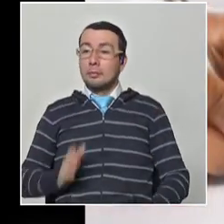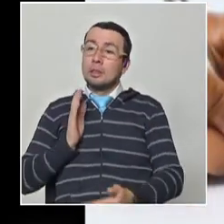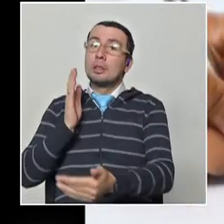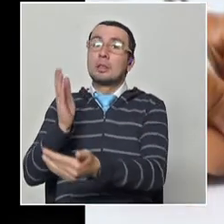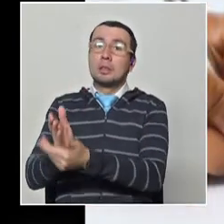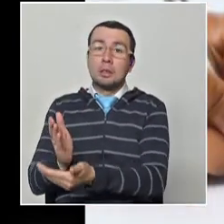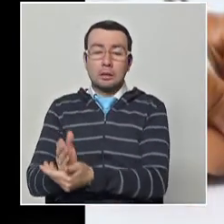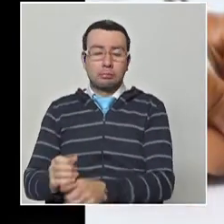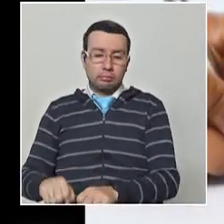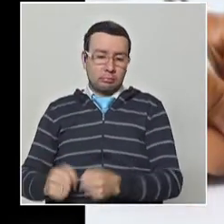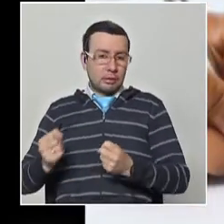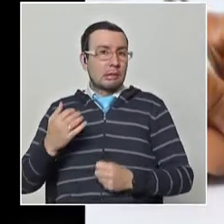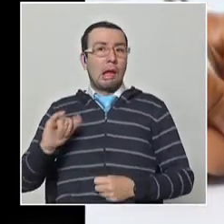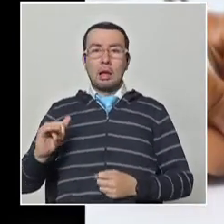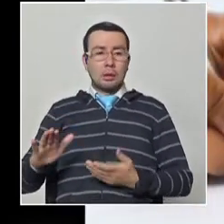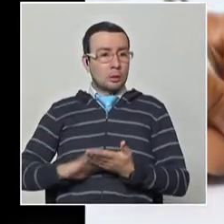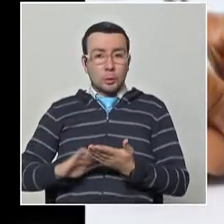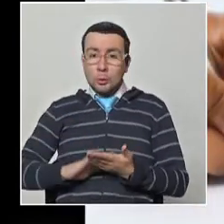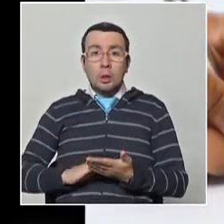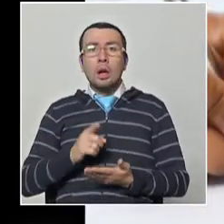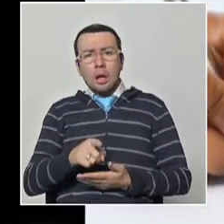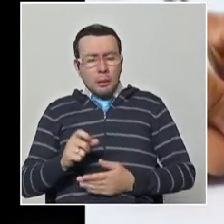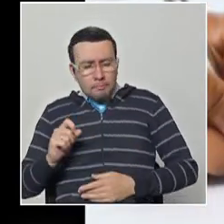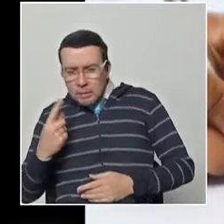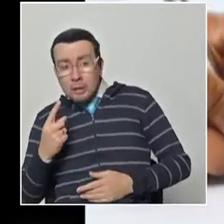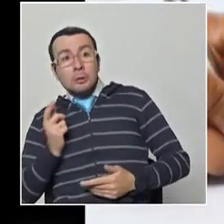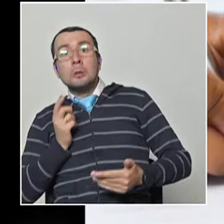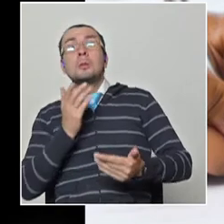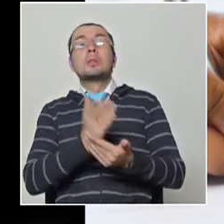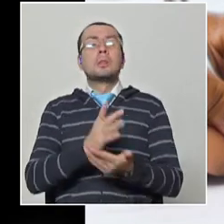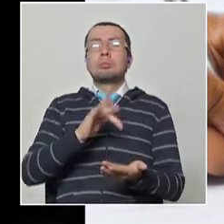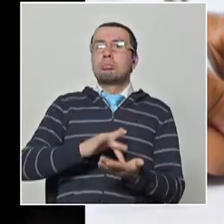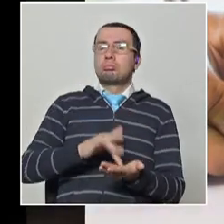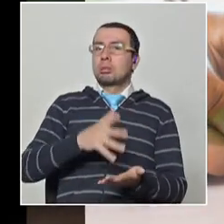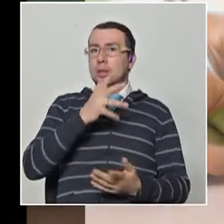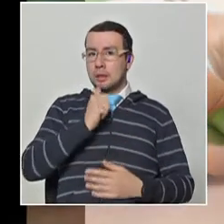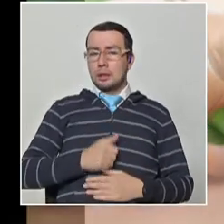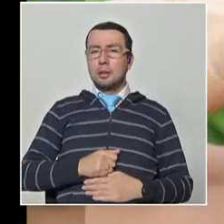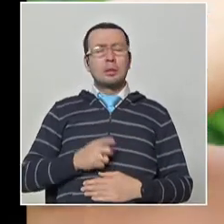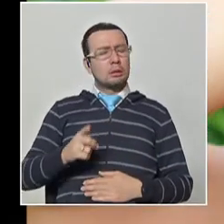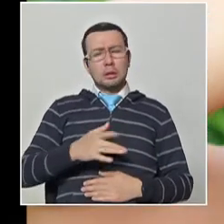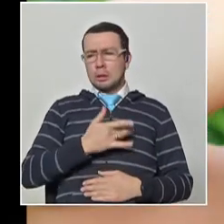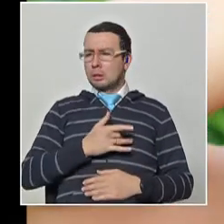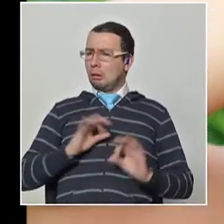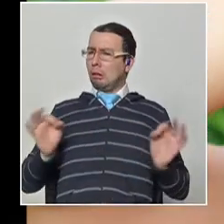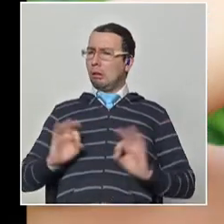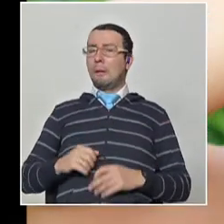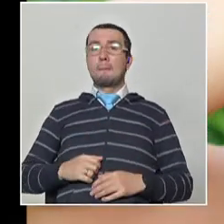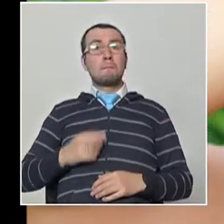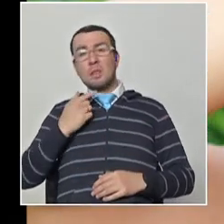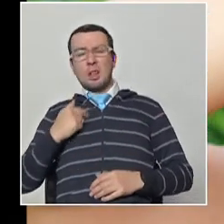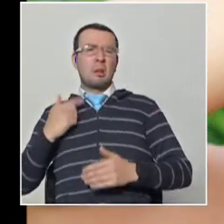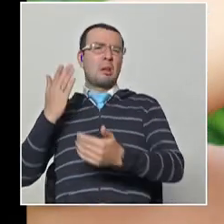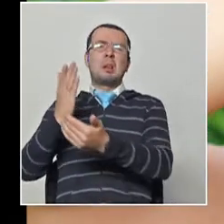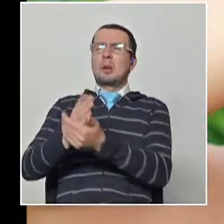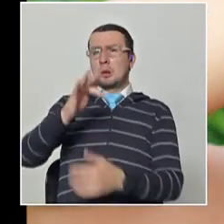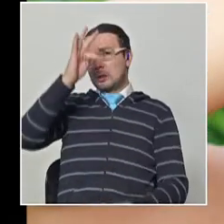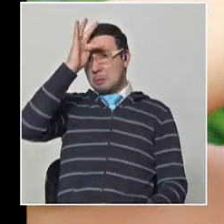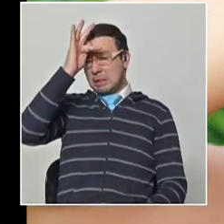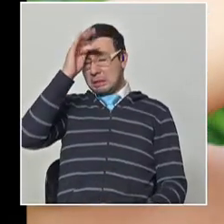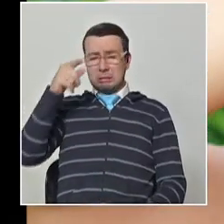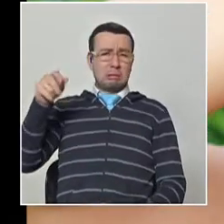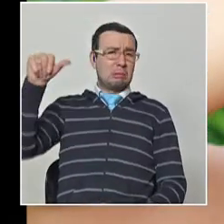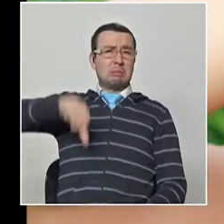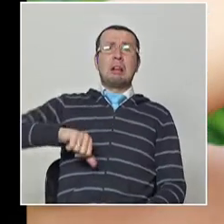porque porque ya no consultaron en el momento que era porque taparon el cinto a mucha gente ya los que yo no había esos hospitales como de